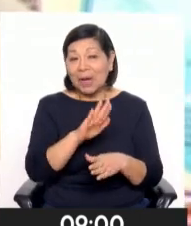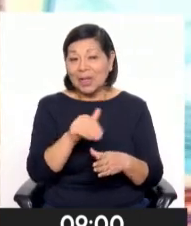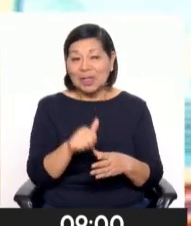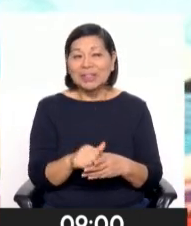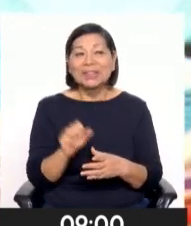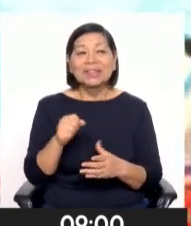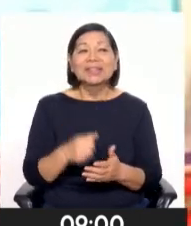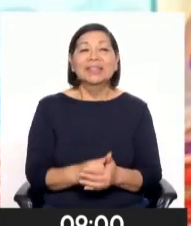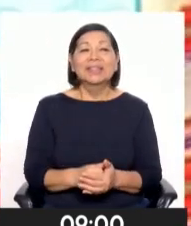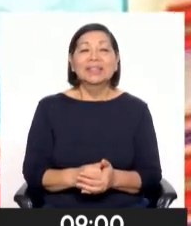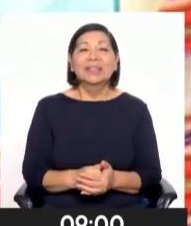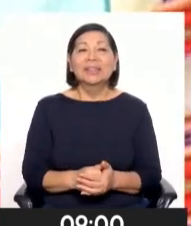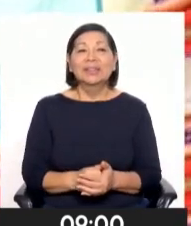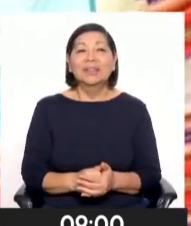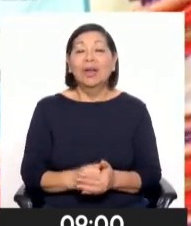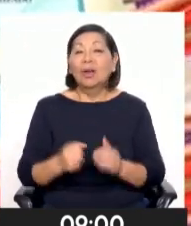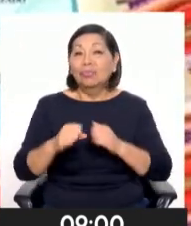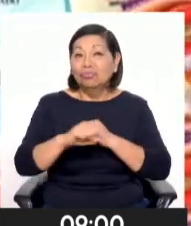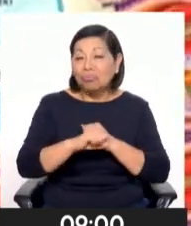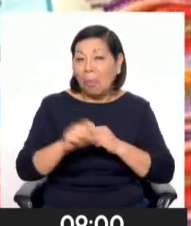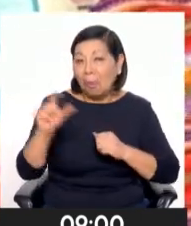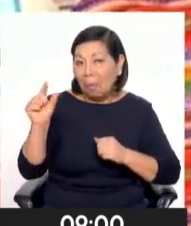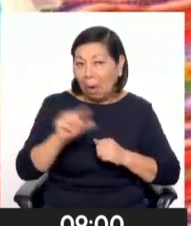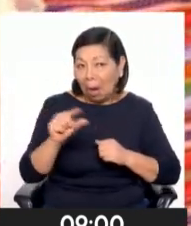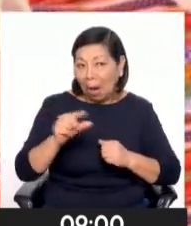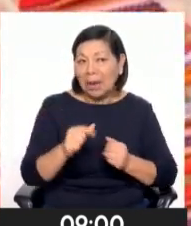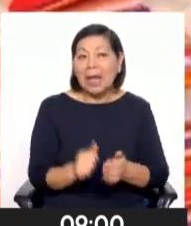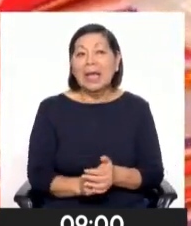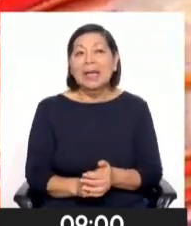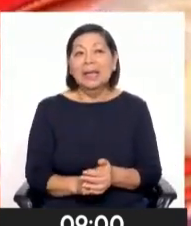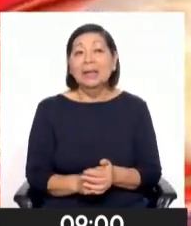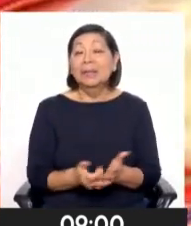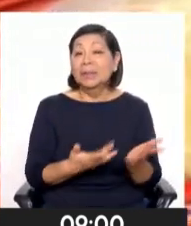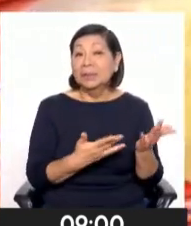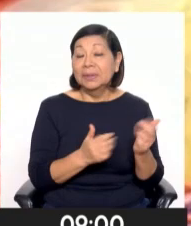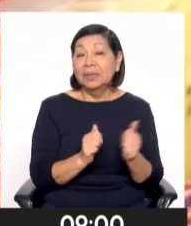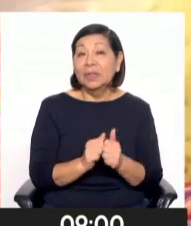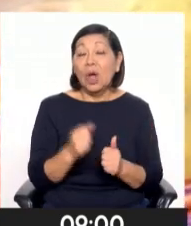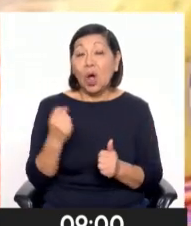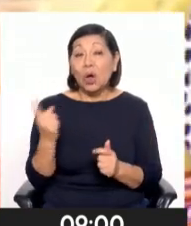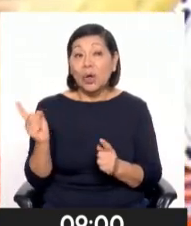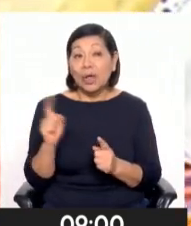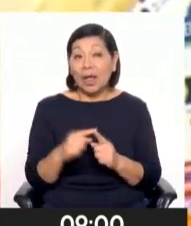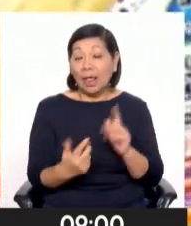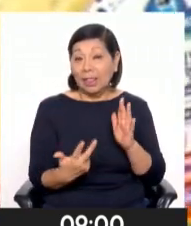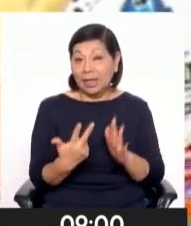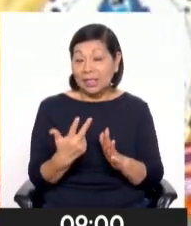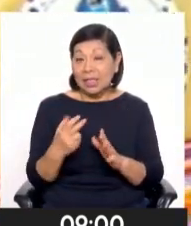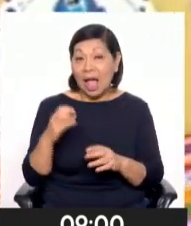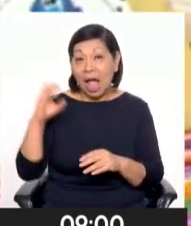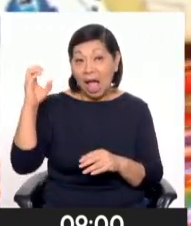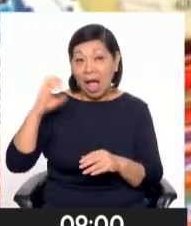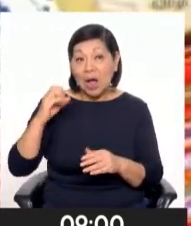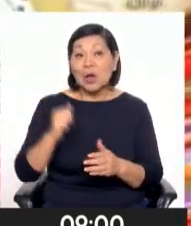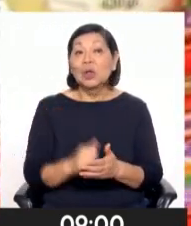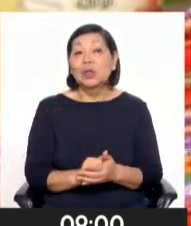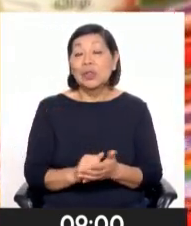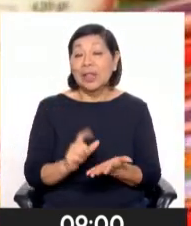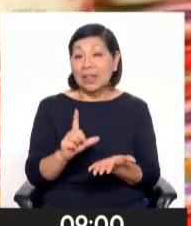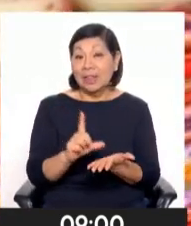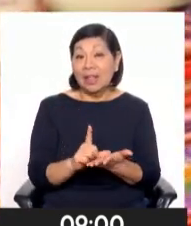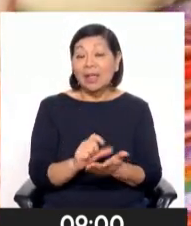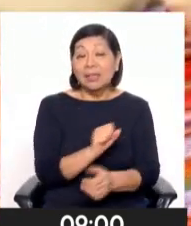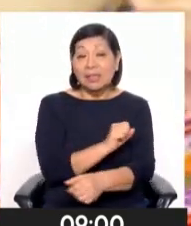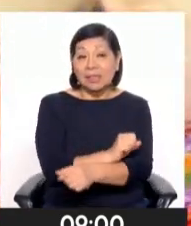verdad Tal cual van a ver promociones por parte de los productores Así que los esperamos del 11 al 13 de agosto en el centro de convenciones de Lima